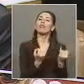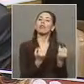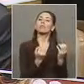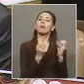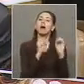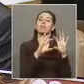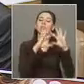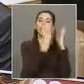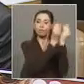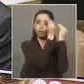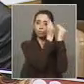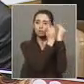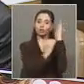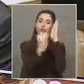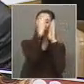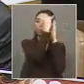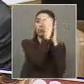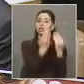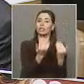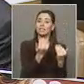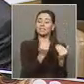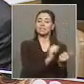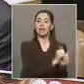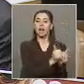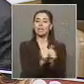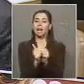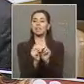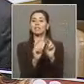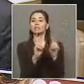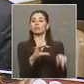superior que requieren las carreras del área de la salud.